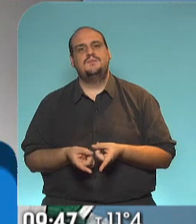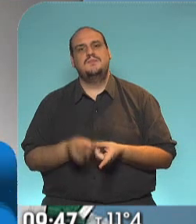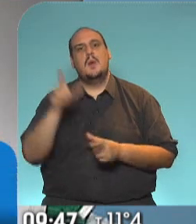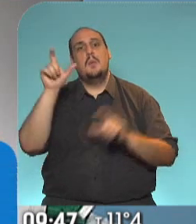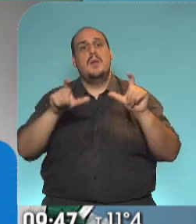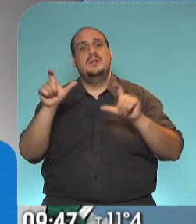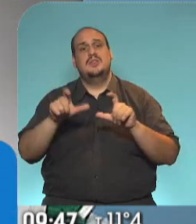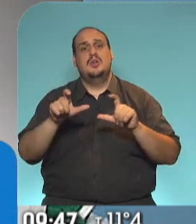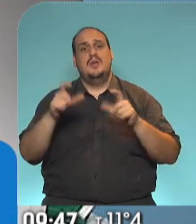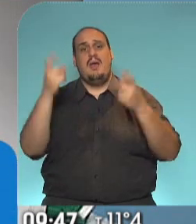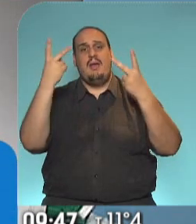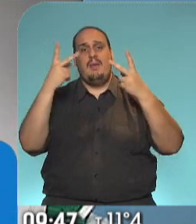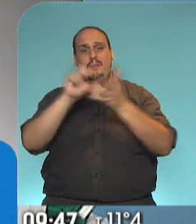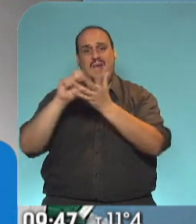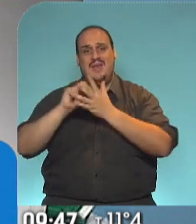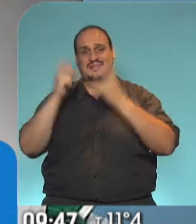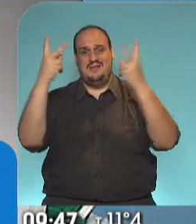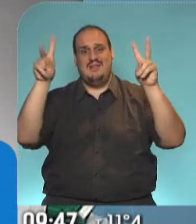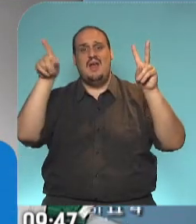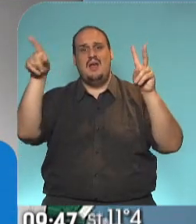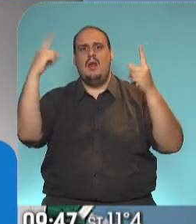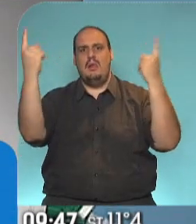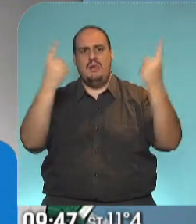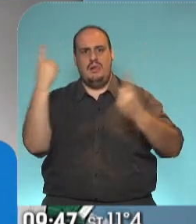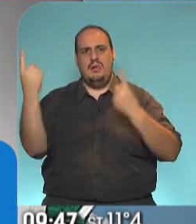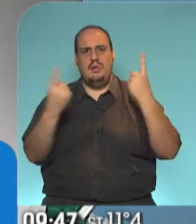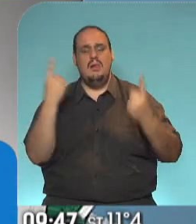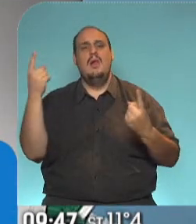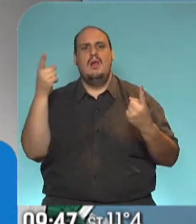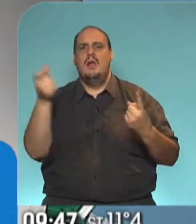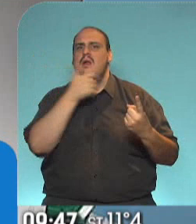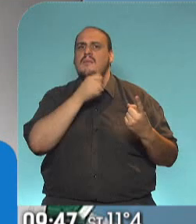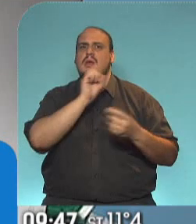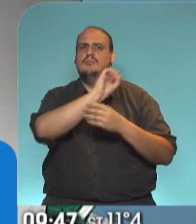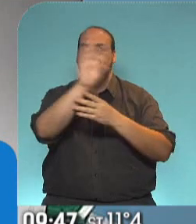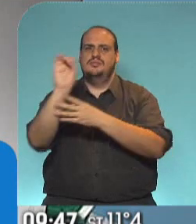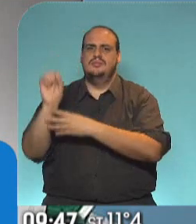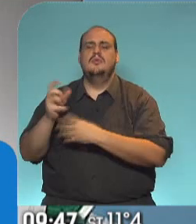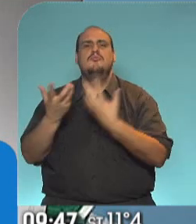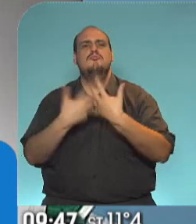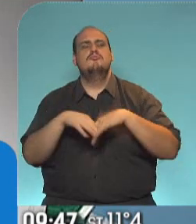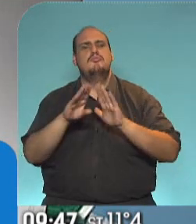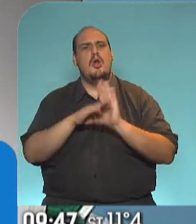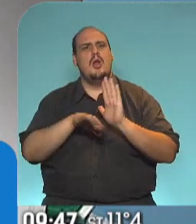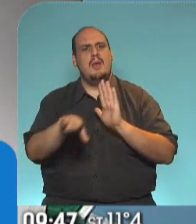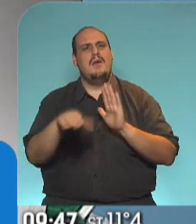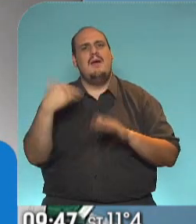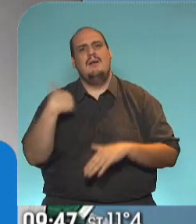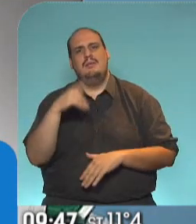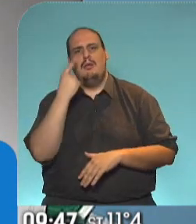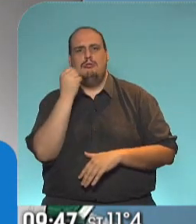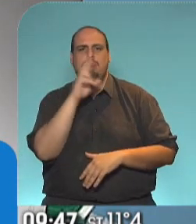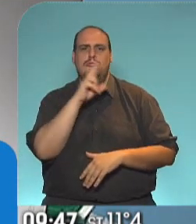quedado varadas en el extranjero junto con el programa de argentinas y argentinos en el exterior que implementó cancillería